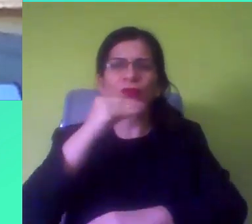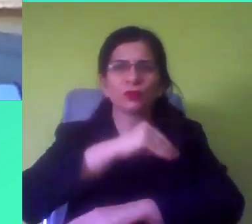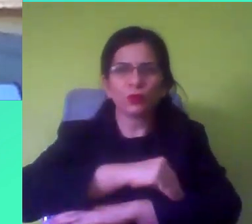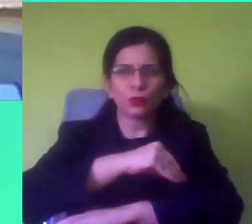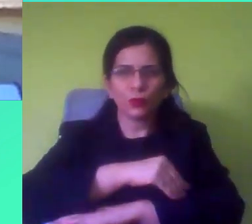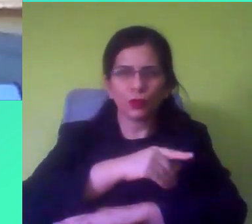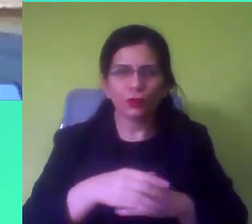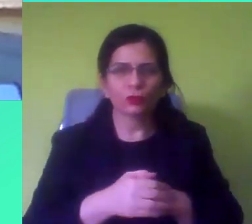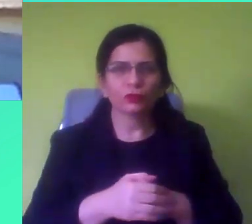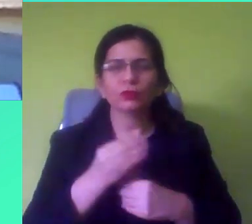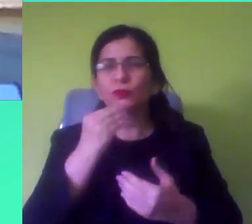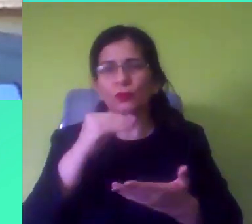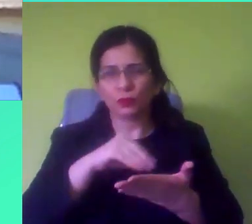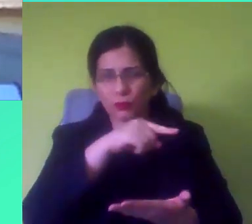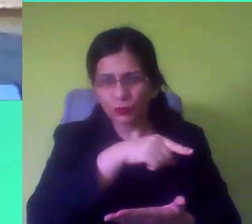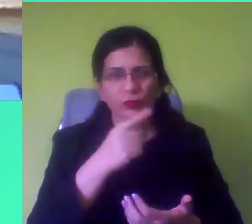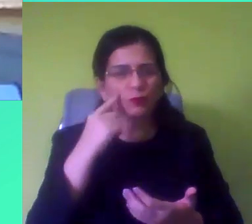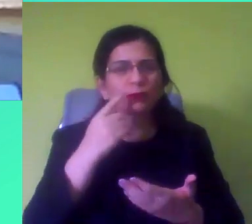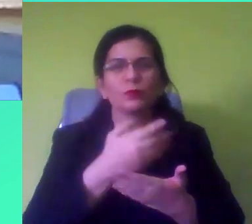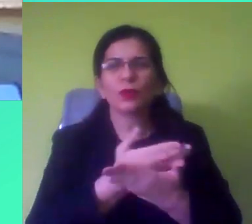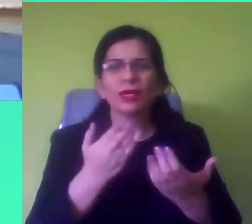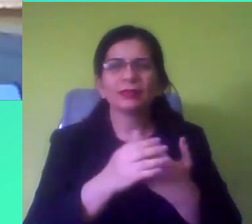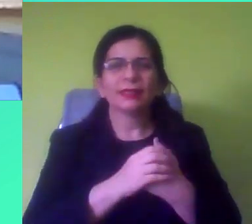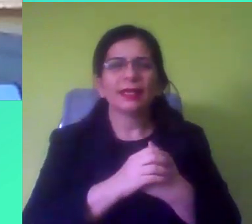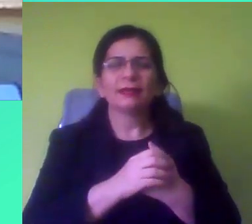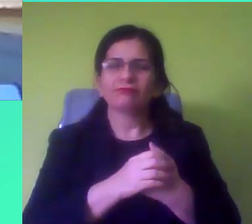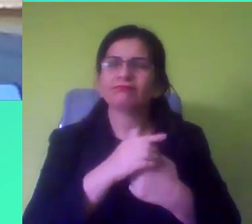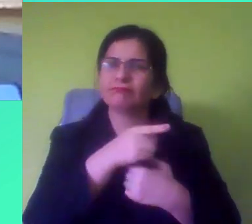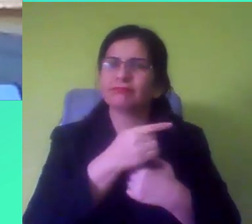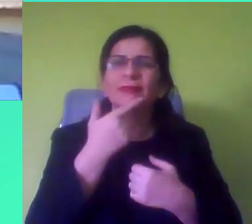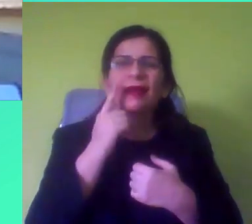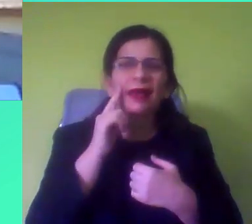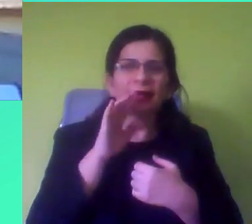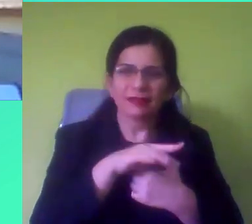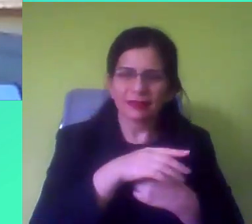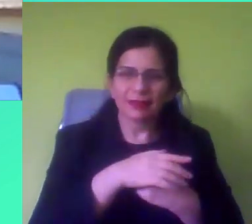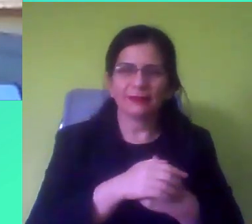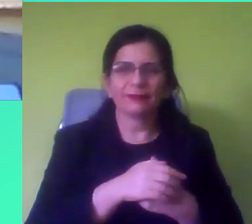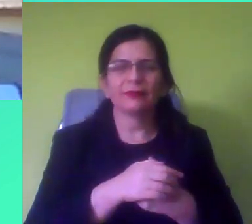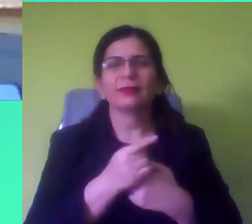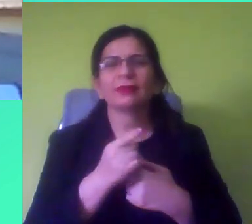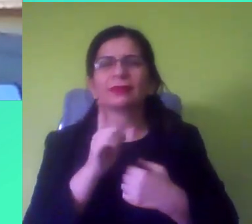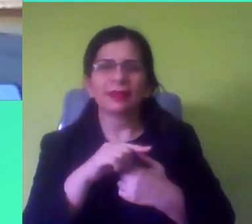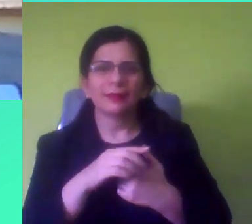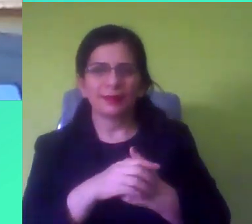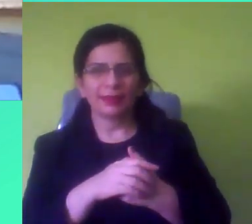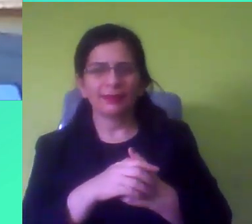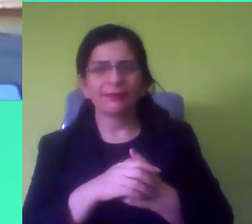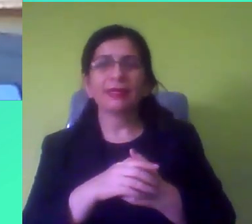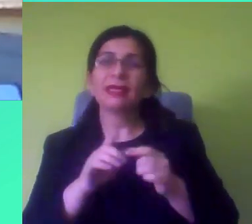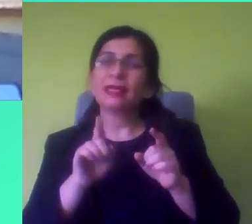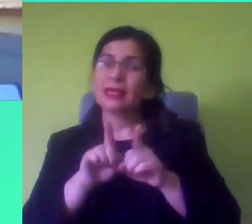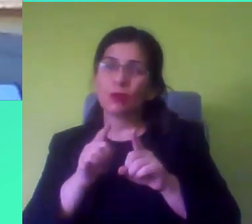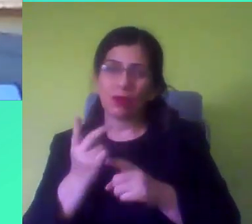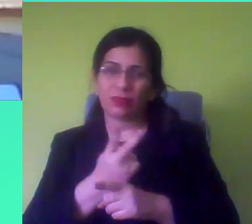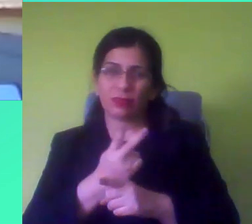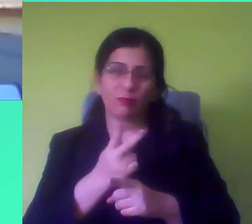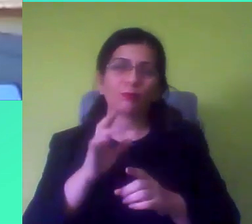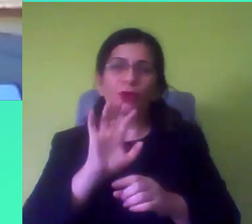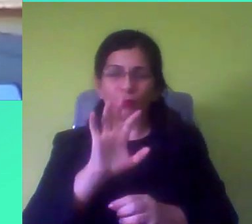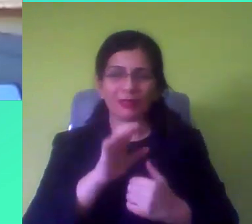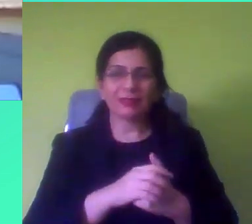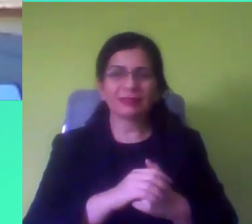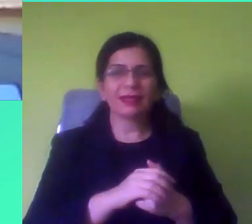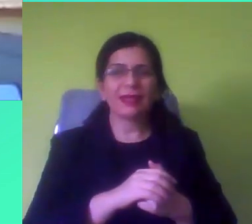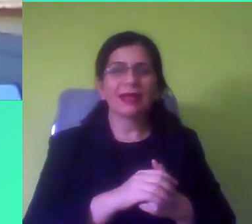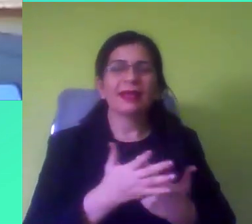sur de la Patagonia, que es principalmente la provincia de los Andes en la provincia de Santa Cruz, pero también